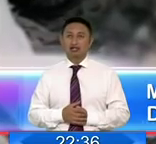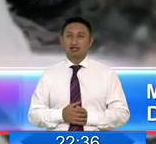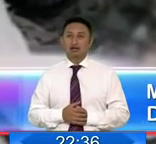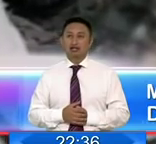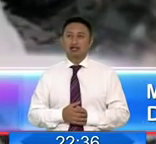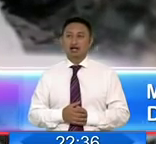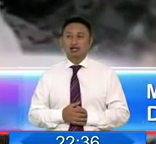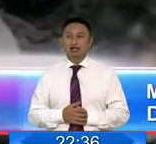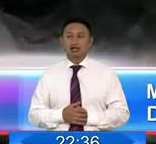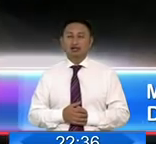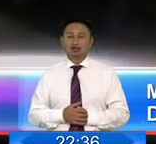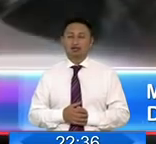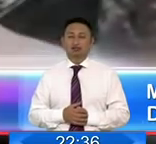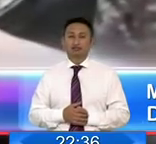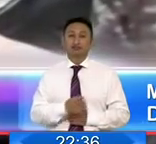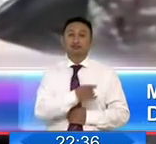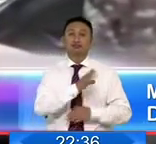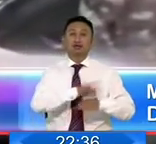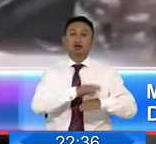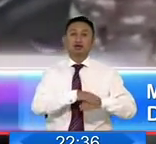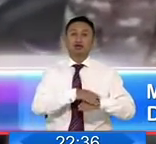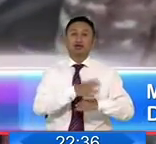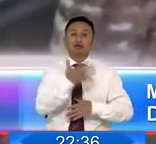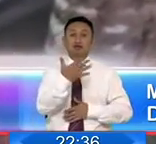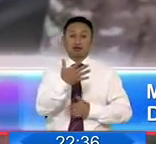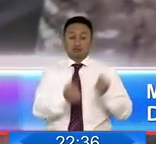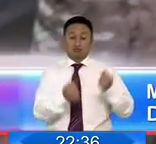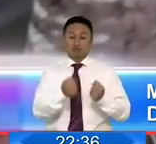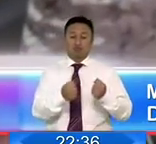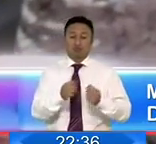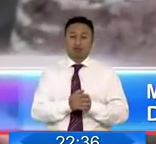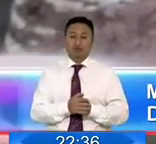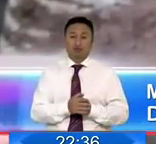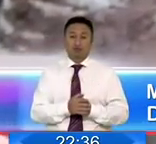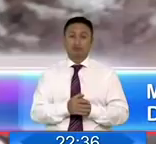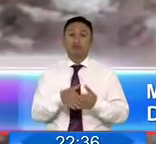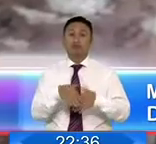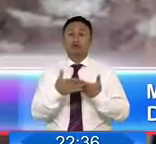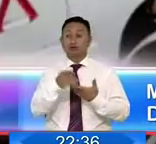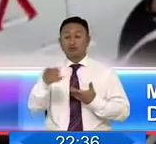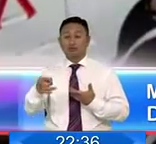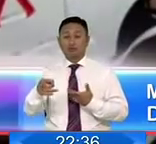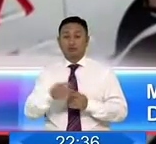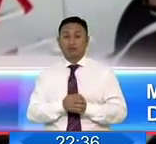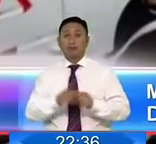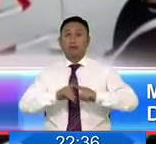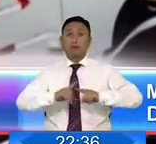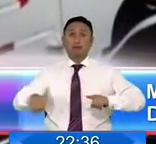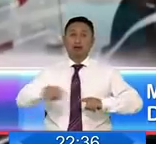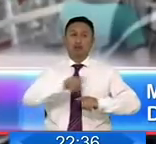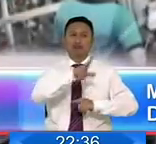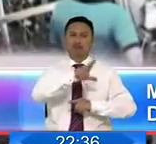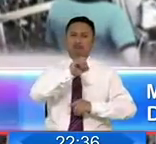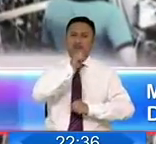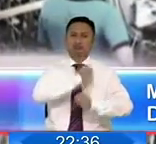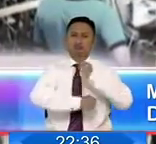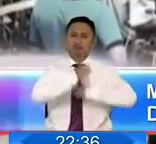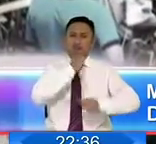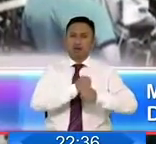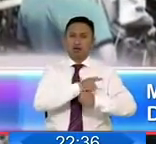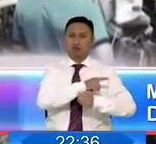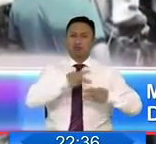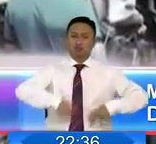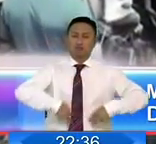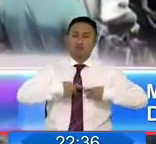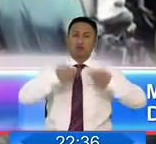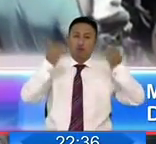provincia se dio porque las víctimas del siniestro vial eran oriundos de allá, pero tenían más de 30 años habitando en la